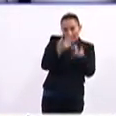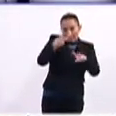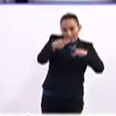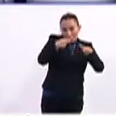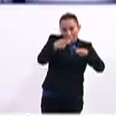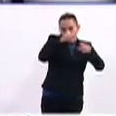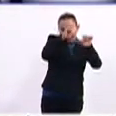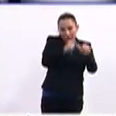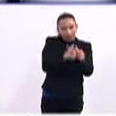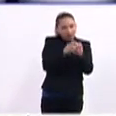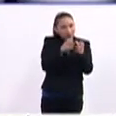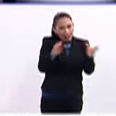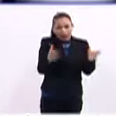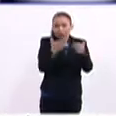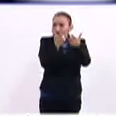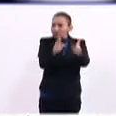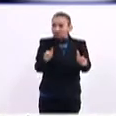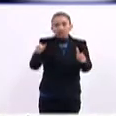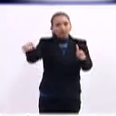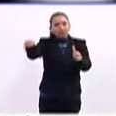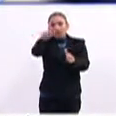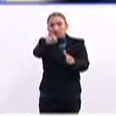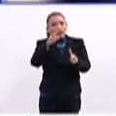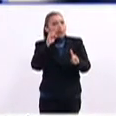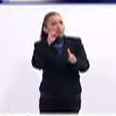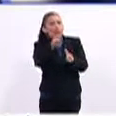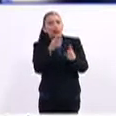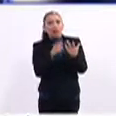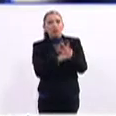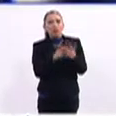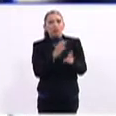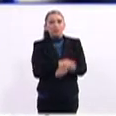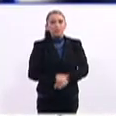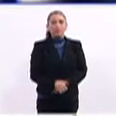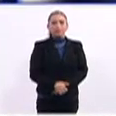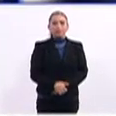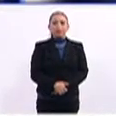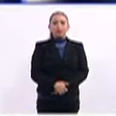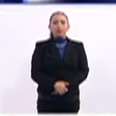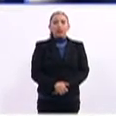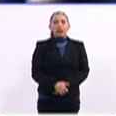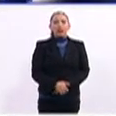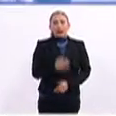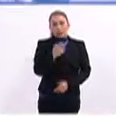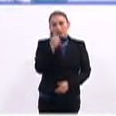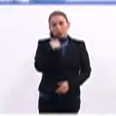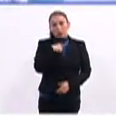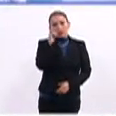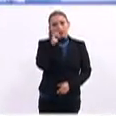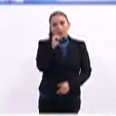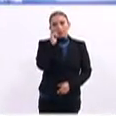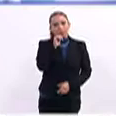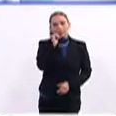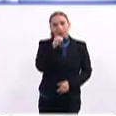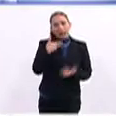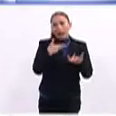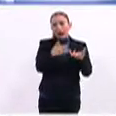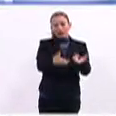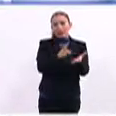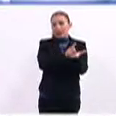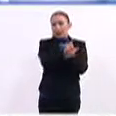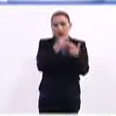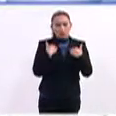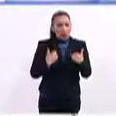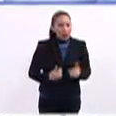puede ser enormemente abierta la recepción de las cosas. Eso siempre lo hago en la vía pública, los